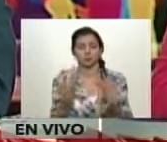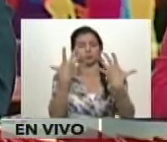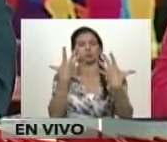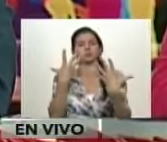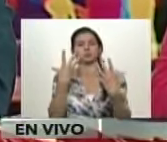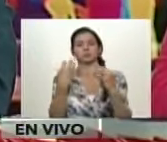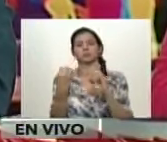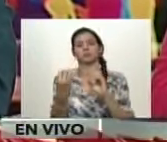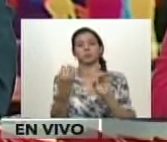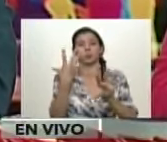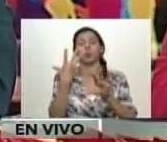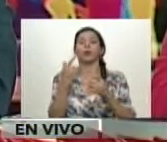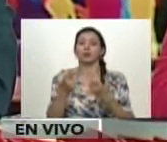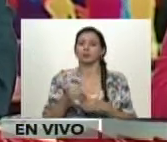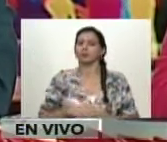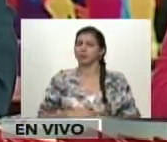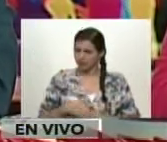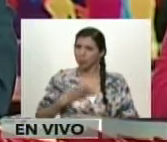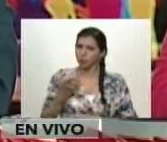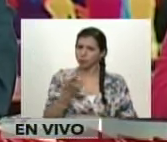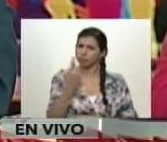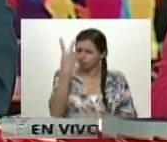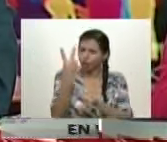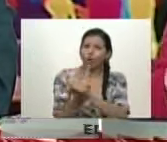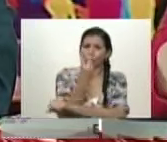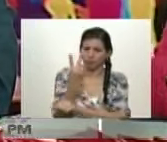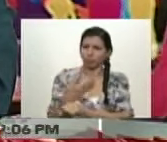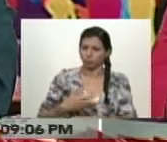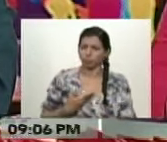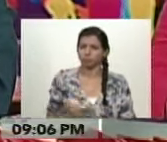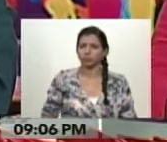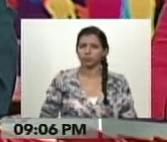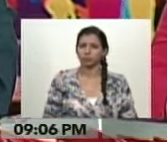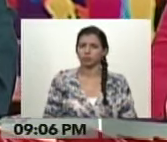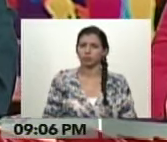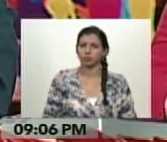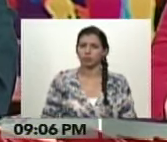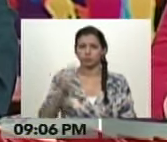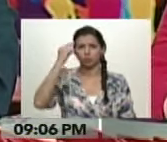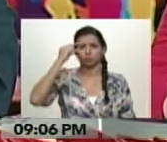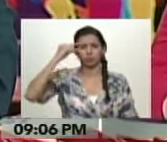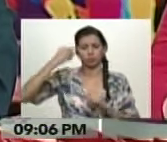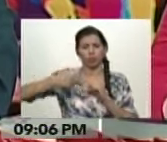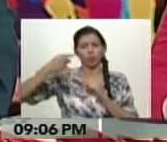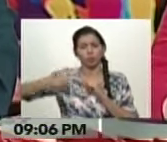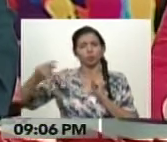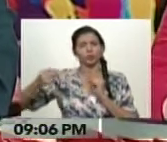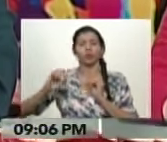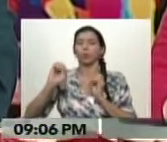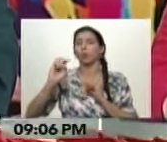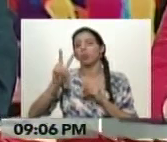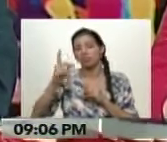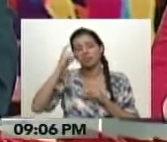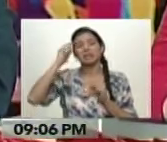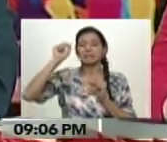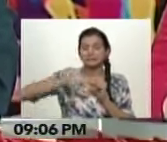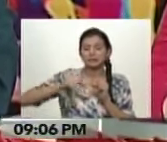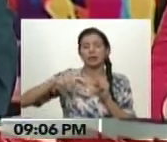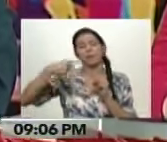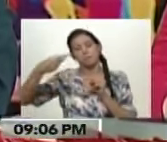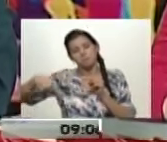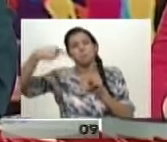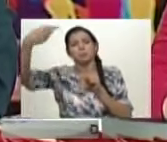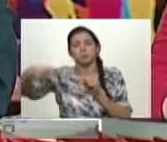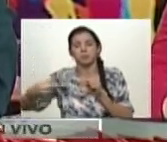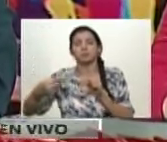No podemos hacer y dedicarle a eso 2 horas cada día o cada 2 días y conversar en inglés,